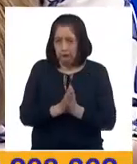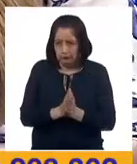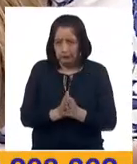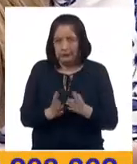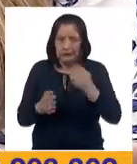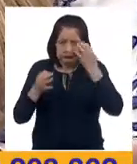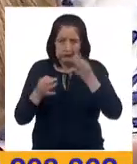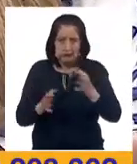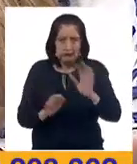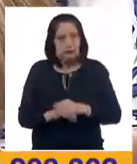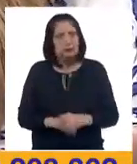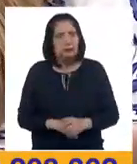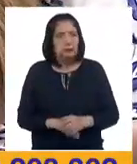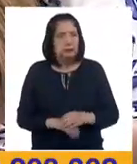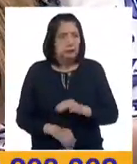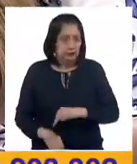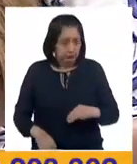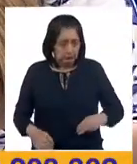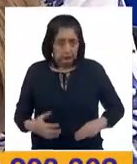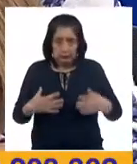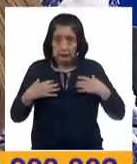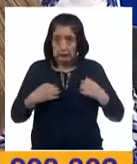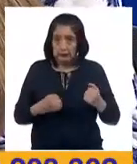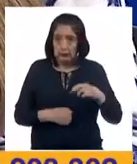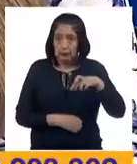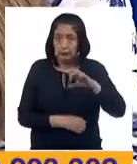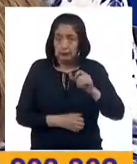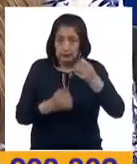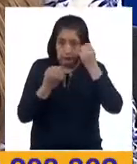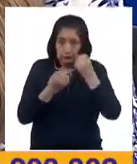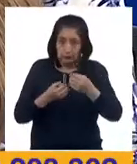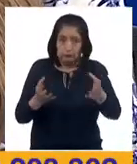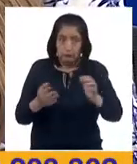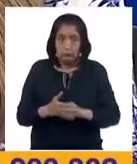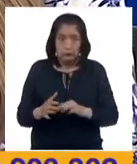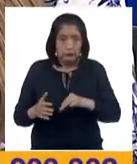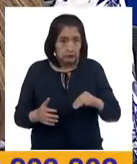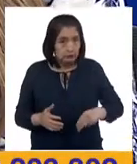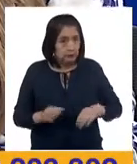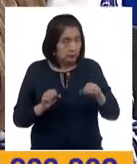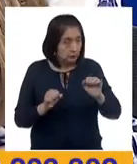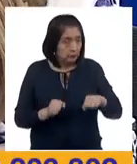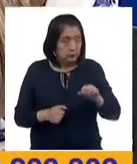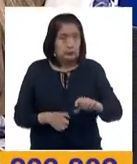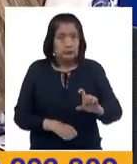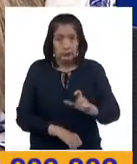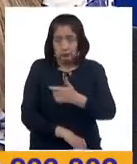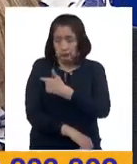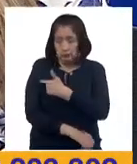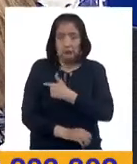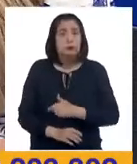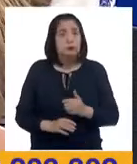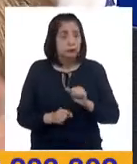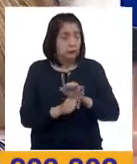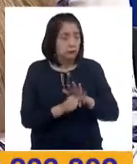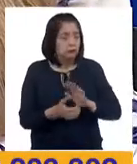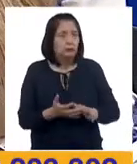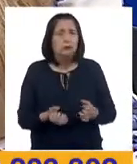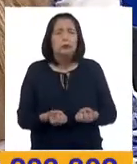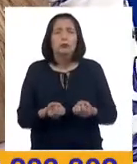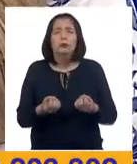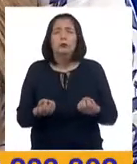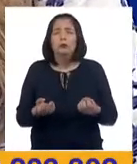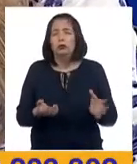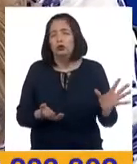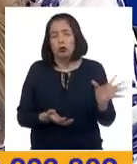de tomar las decisiones. La ministra de Salud, Pilar Massetti, informó que su sector tiene previsto realizar la vacunación contra la COVID-19 a lo largo